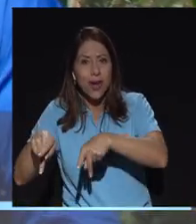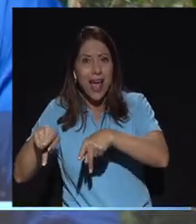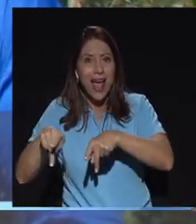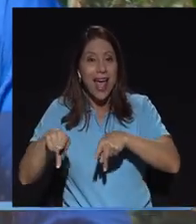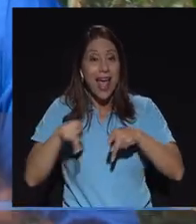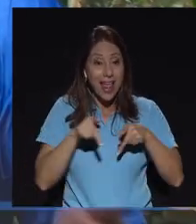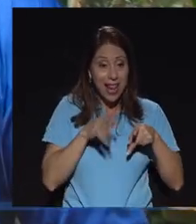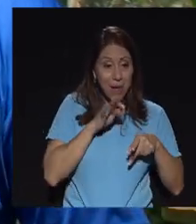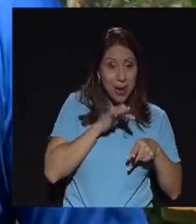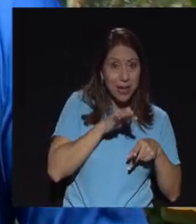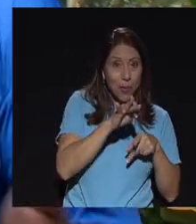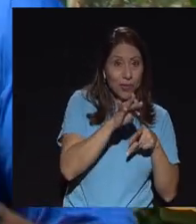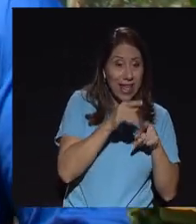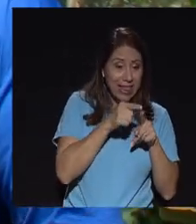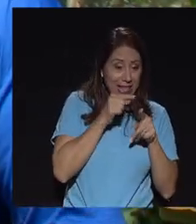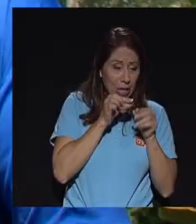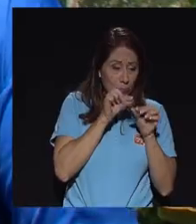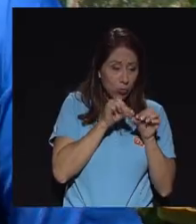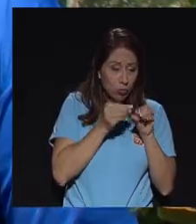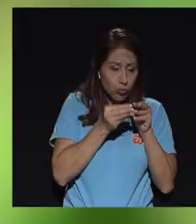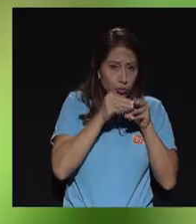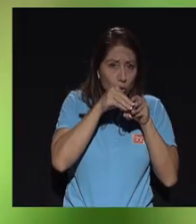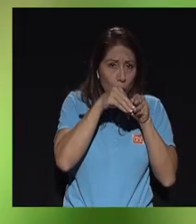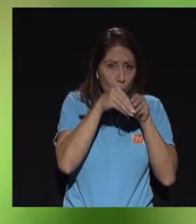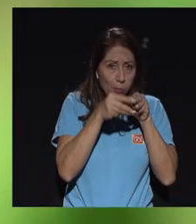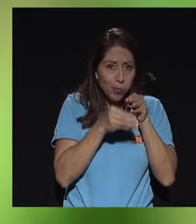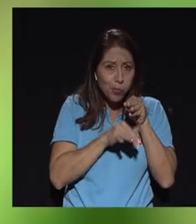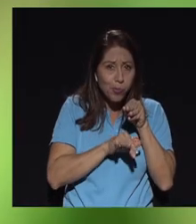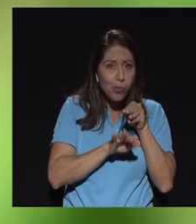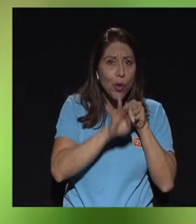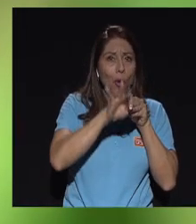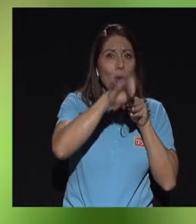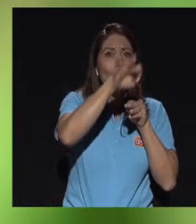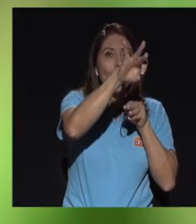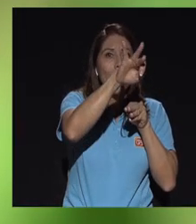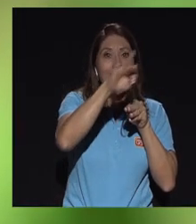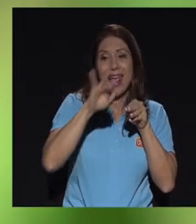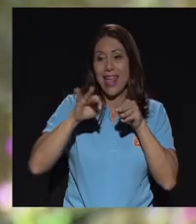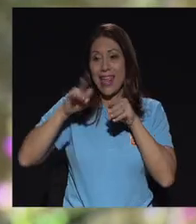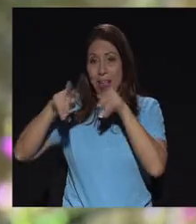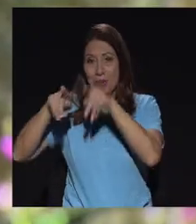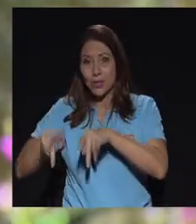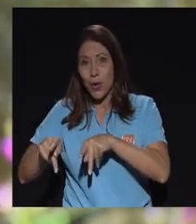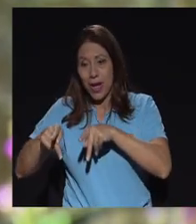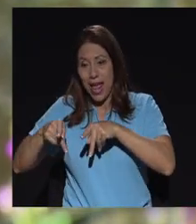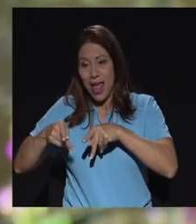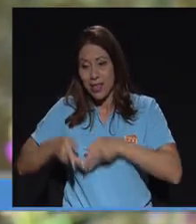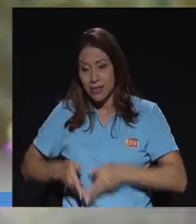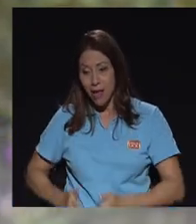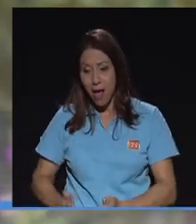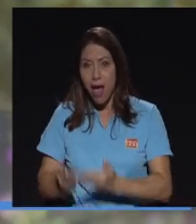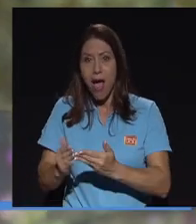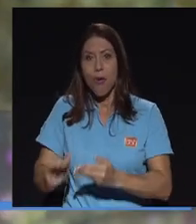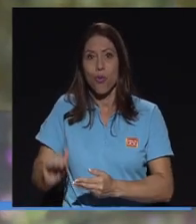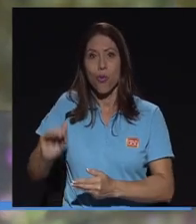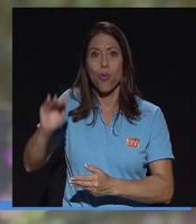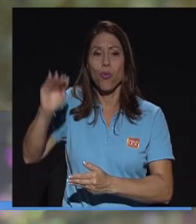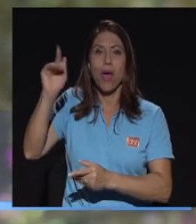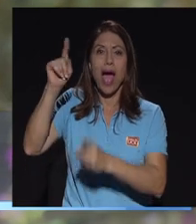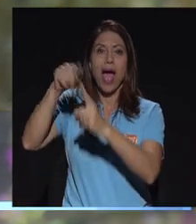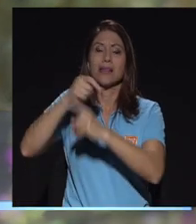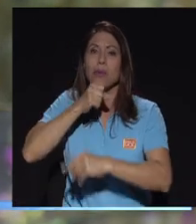la mariposa y lo que es la niñez hasta el adulto mayor. Tiene una total similitud, lo pude comprender y entender,